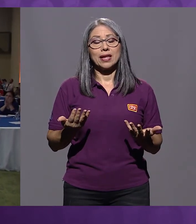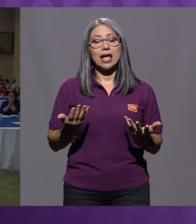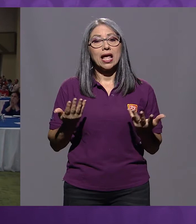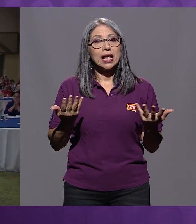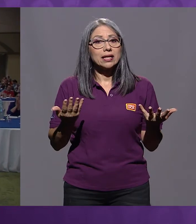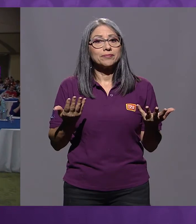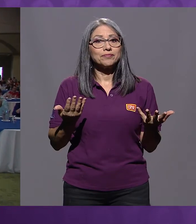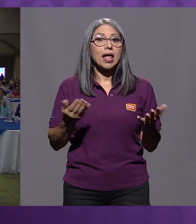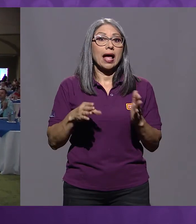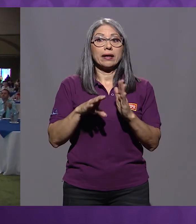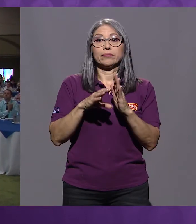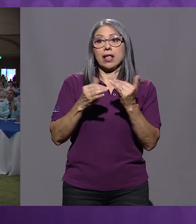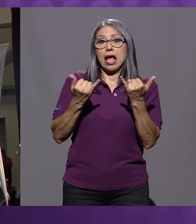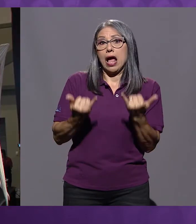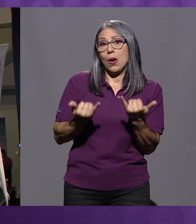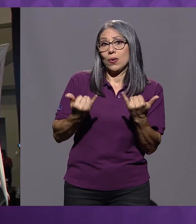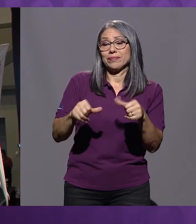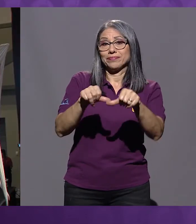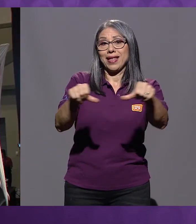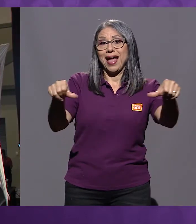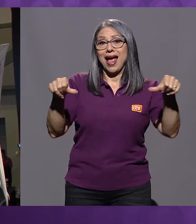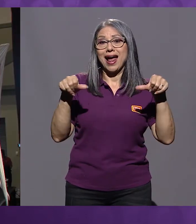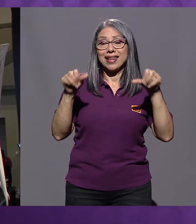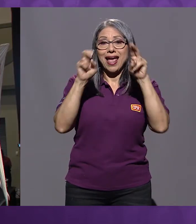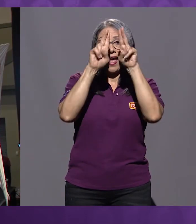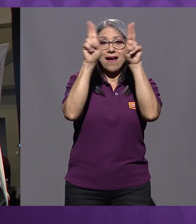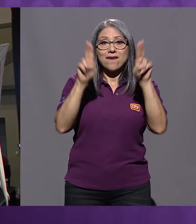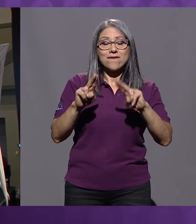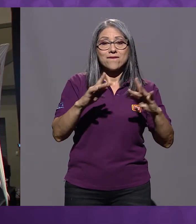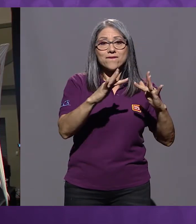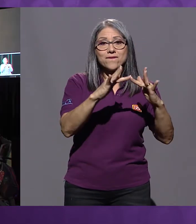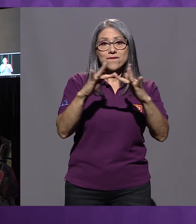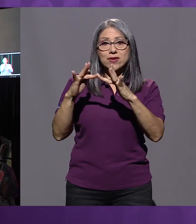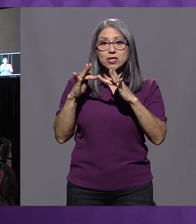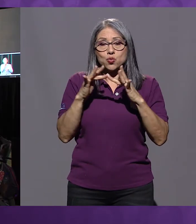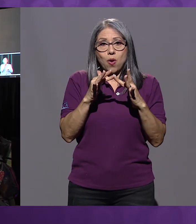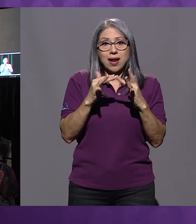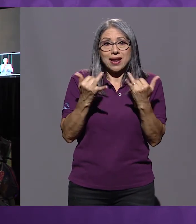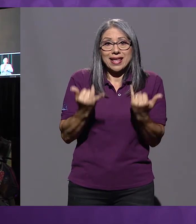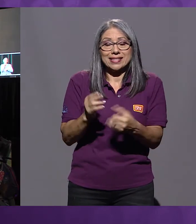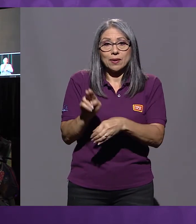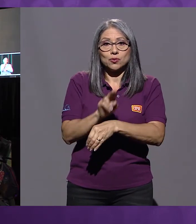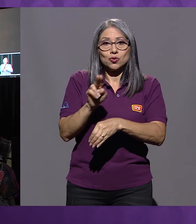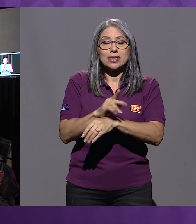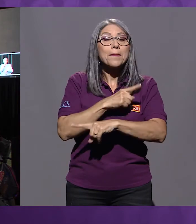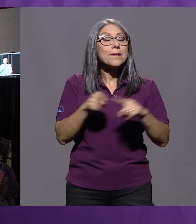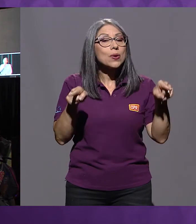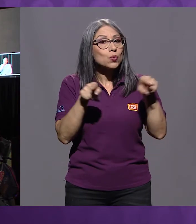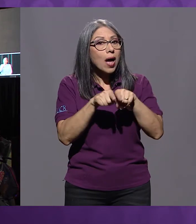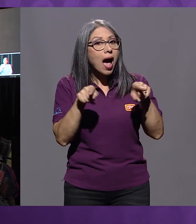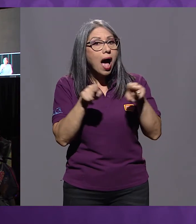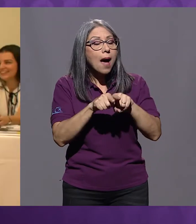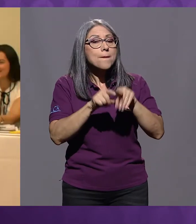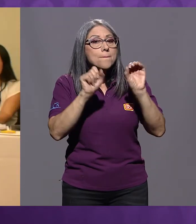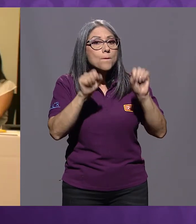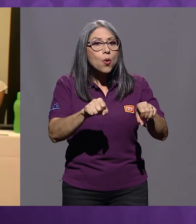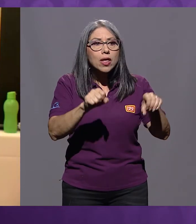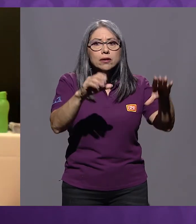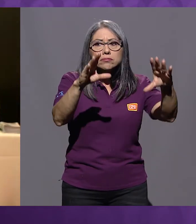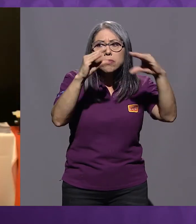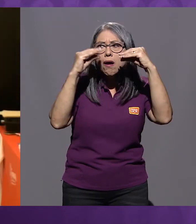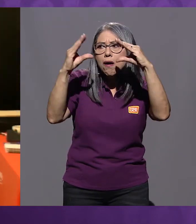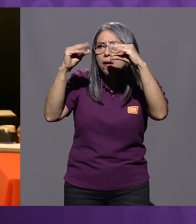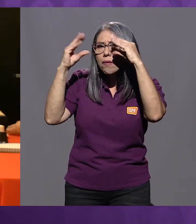la parte virtual, que como decía también anteriormente, estamos utilizando, pero estar informada en los medios de